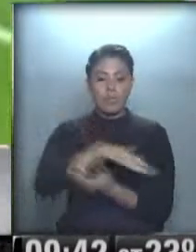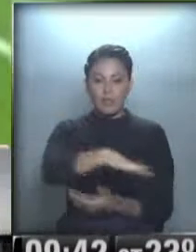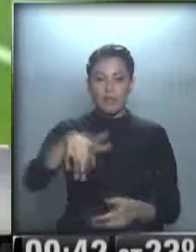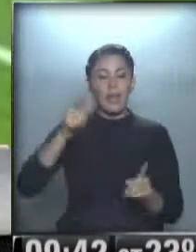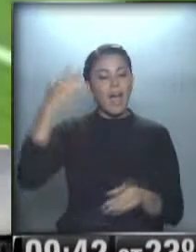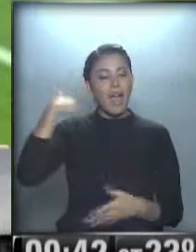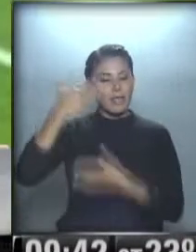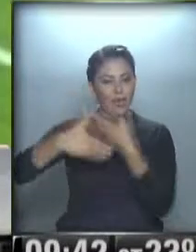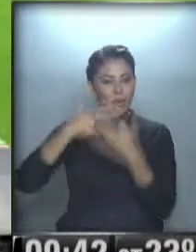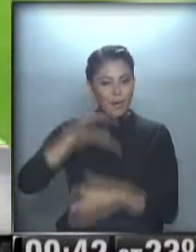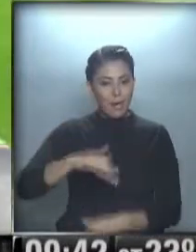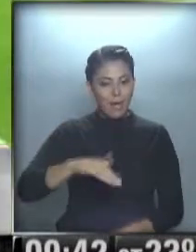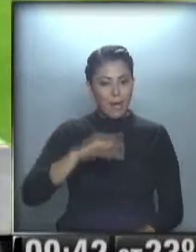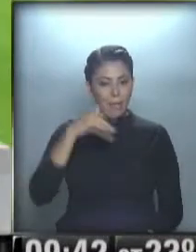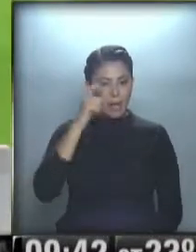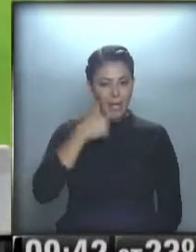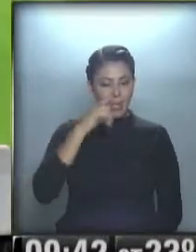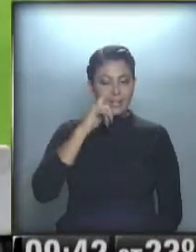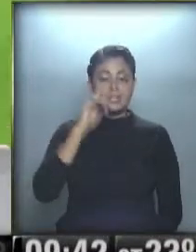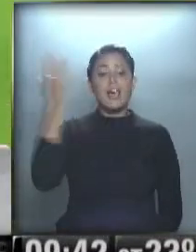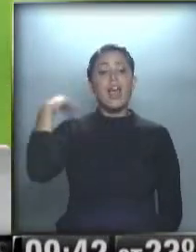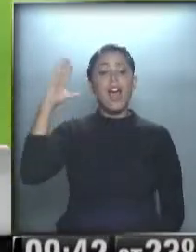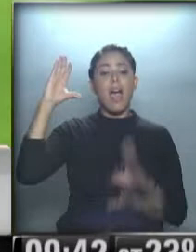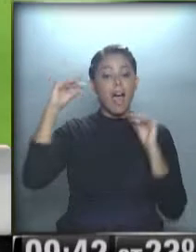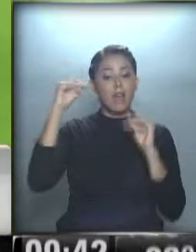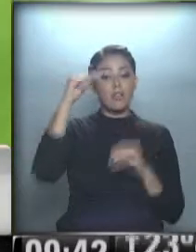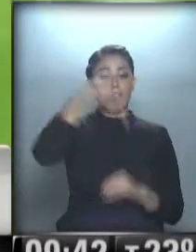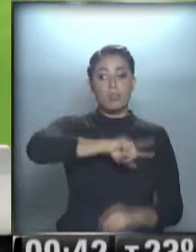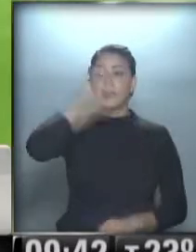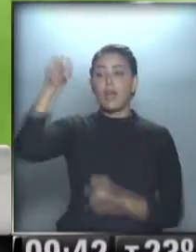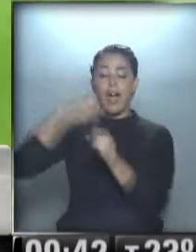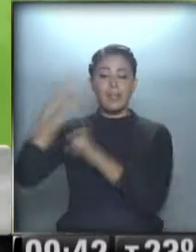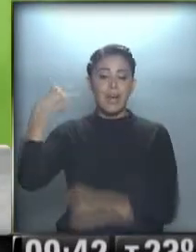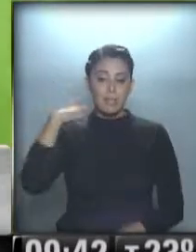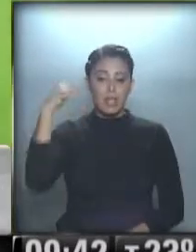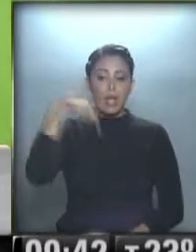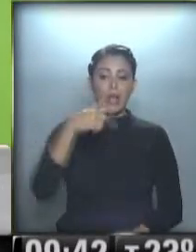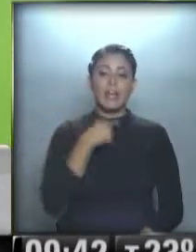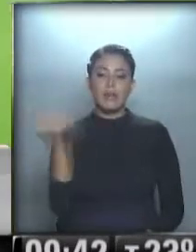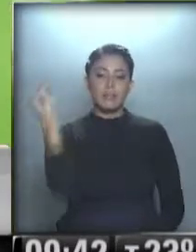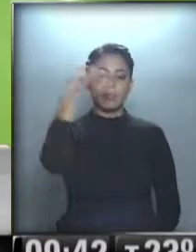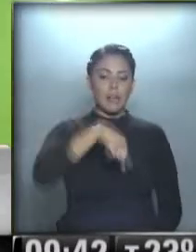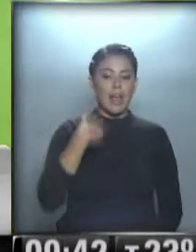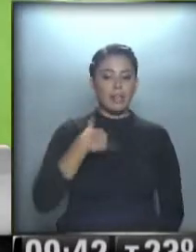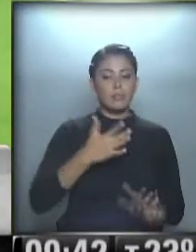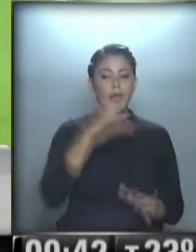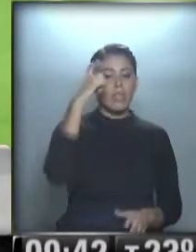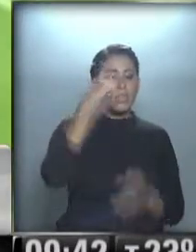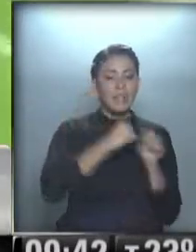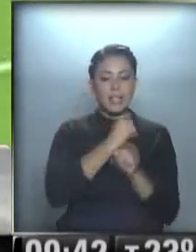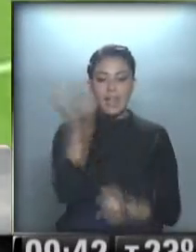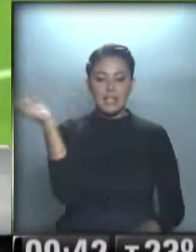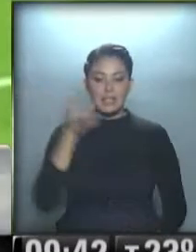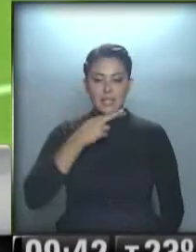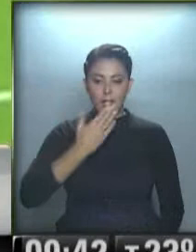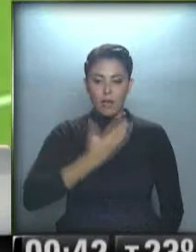jugaba de pequeño. Anoche entonces regresó a España Alex de la Iglesia y tiene programado volver a la Argentina entre el 10 y el 17